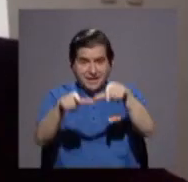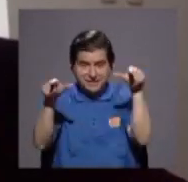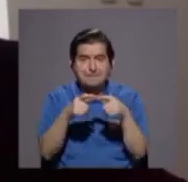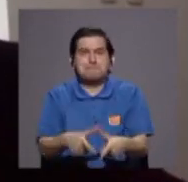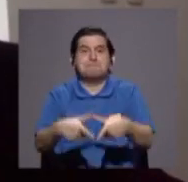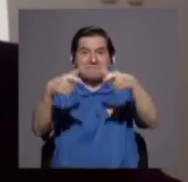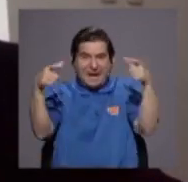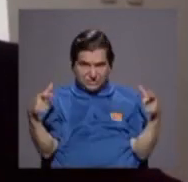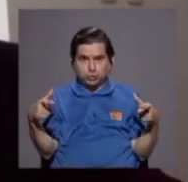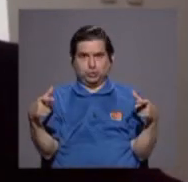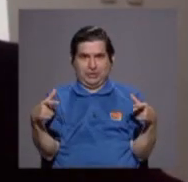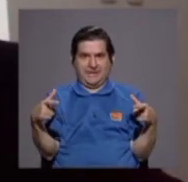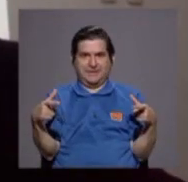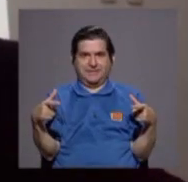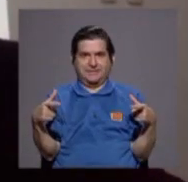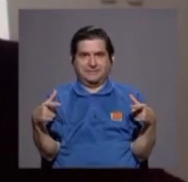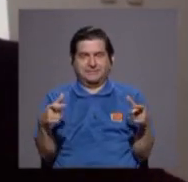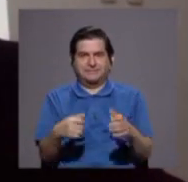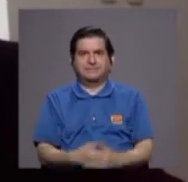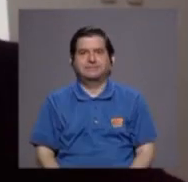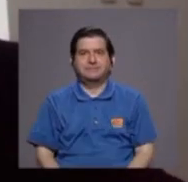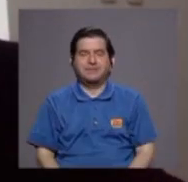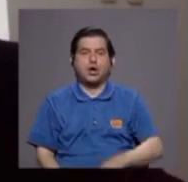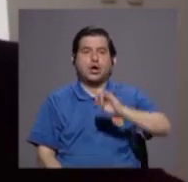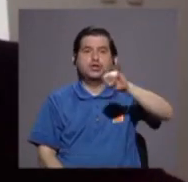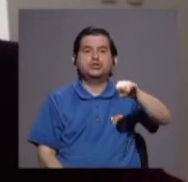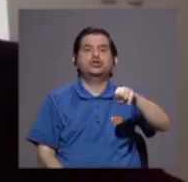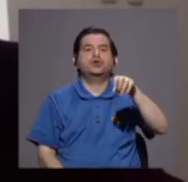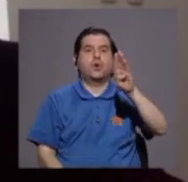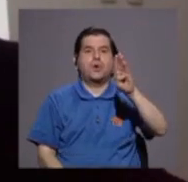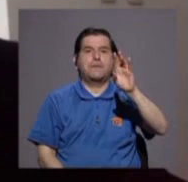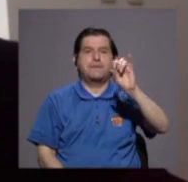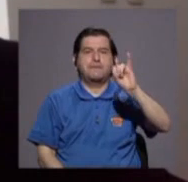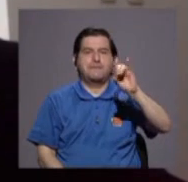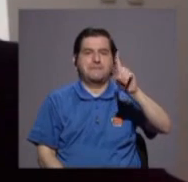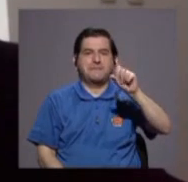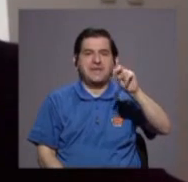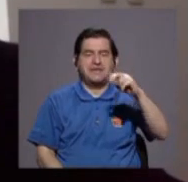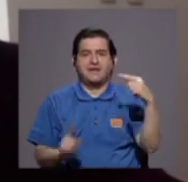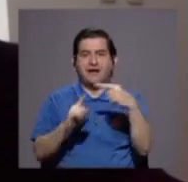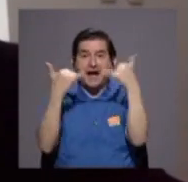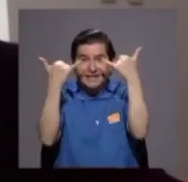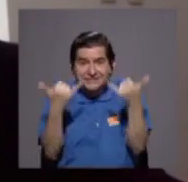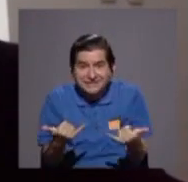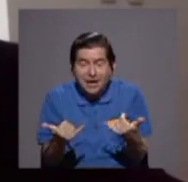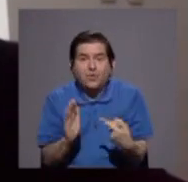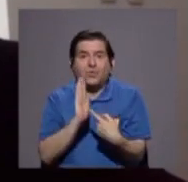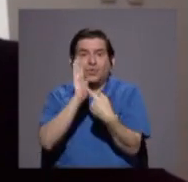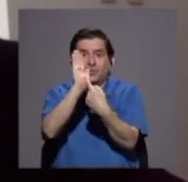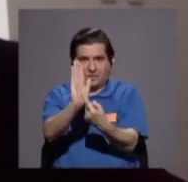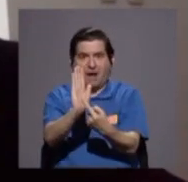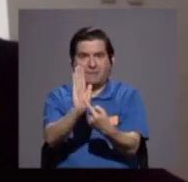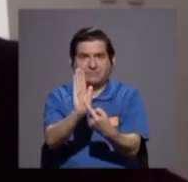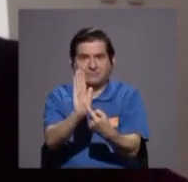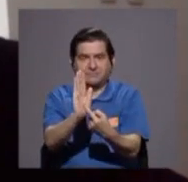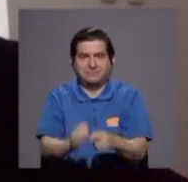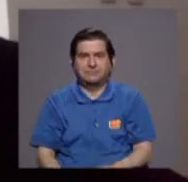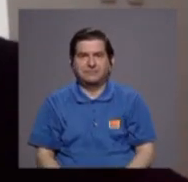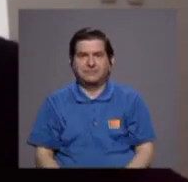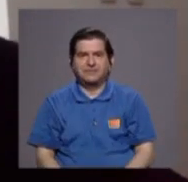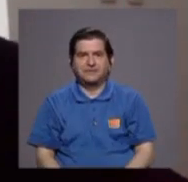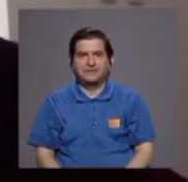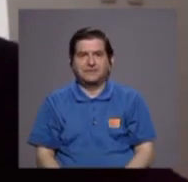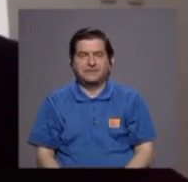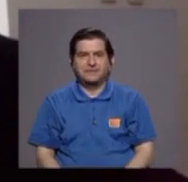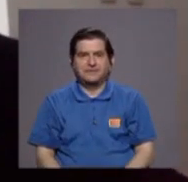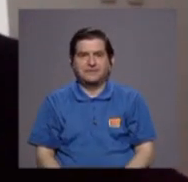mayoría de ellos, Biden ha, hasta ahora, mostrado